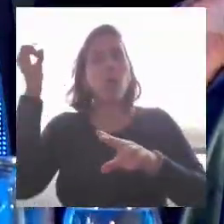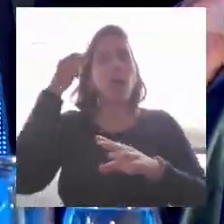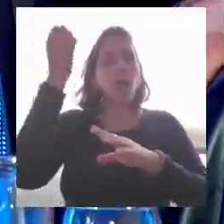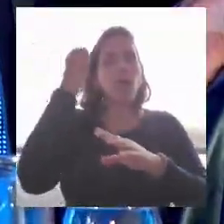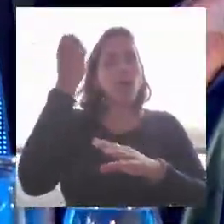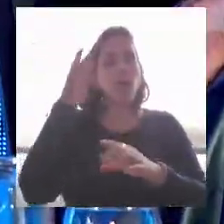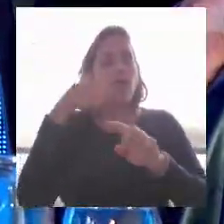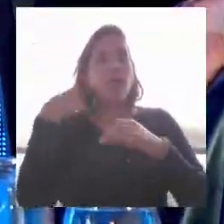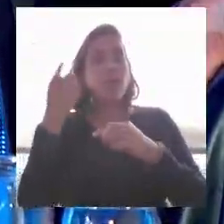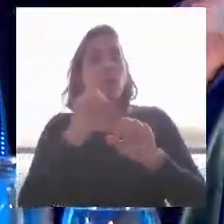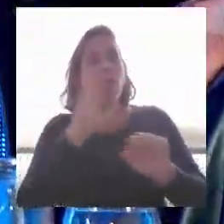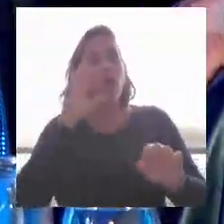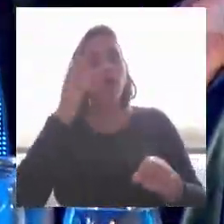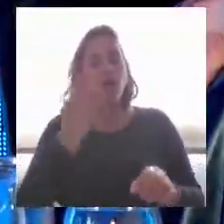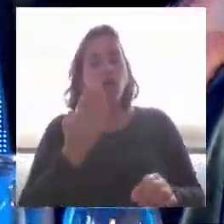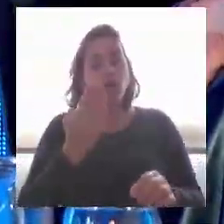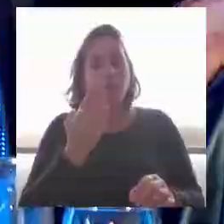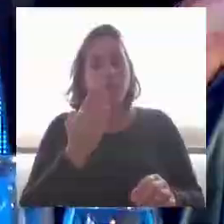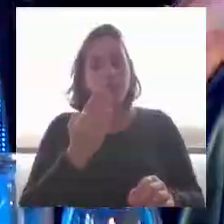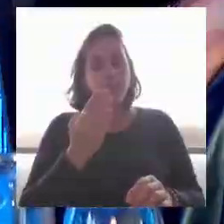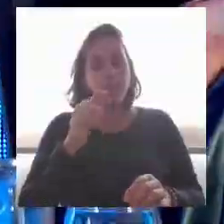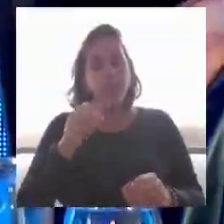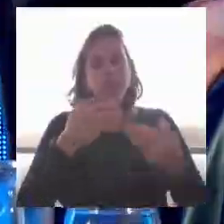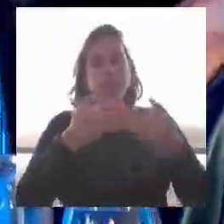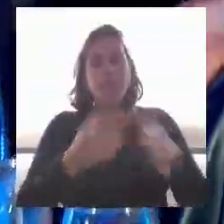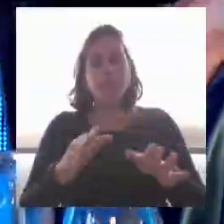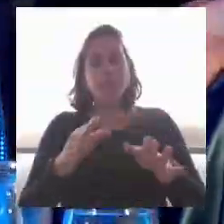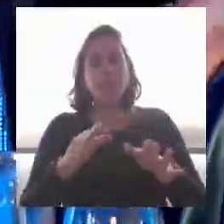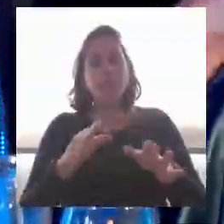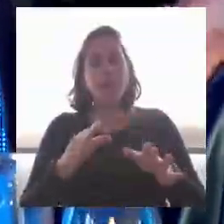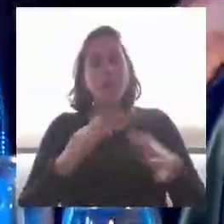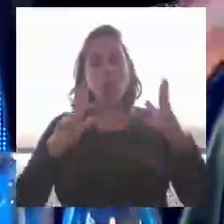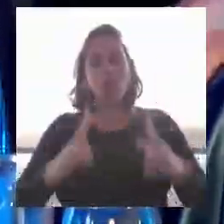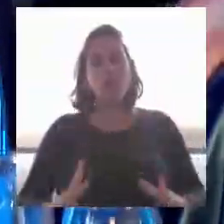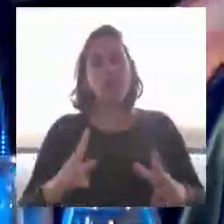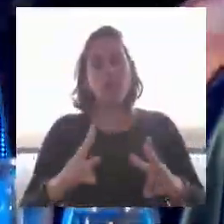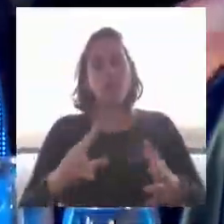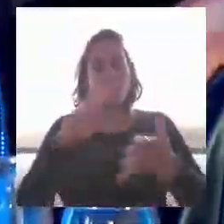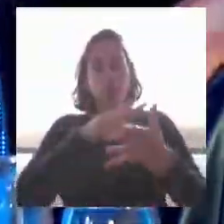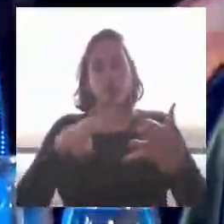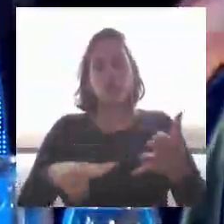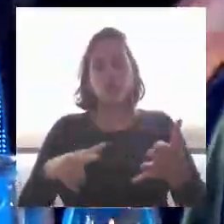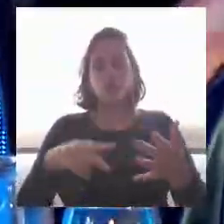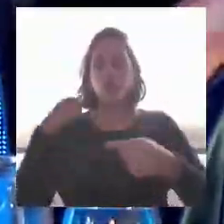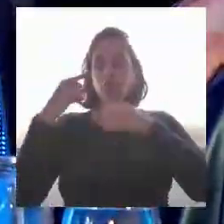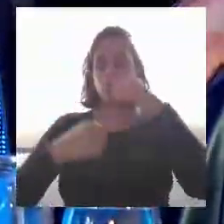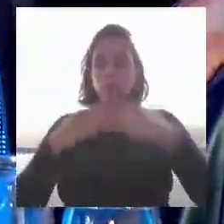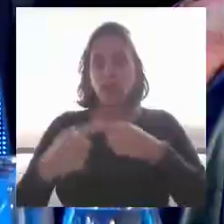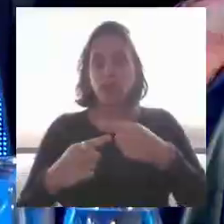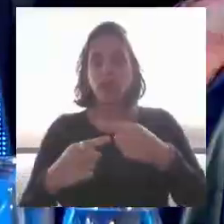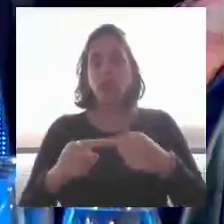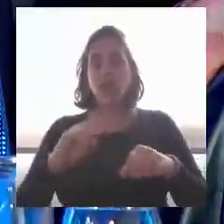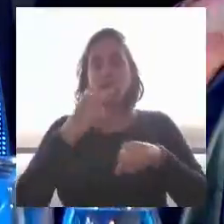reconocer. Y ahí empieza a aparecer este comportamiento lector de la fluidez, idealmente en segundo. Cuando los niños